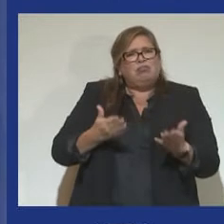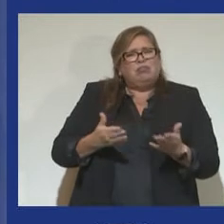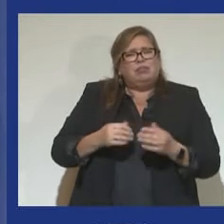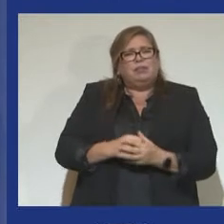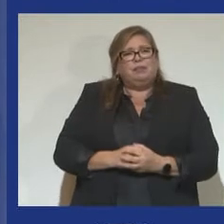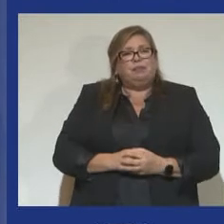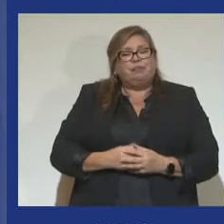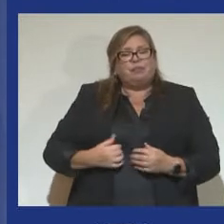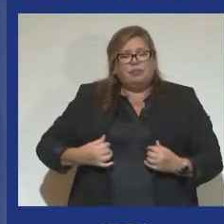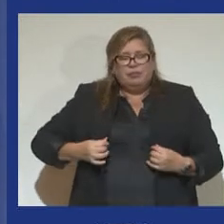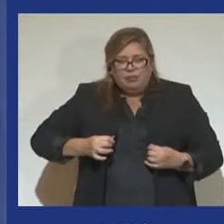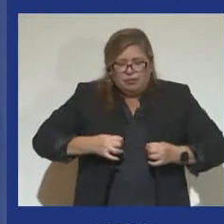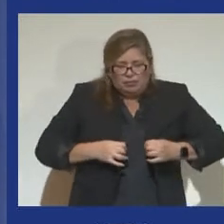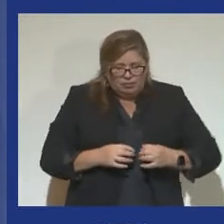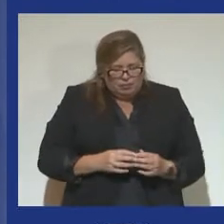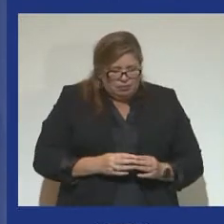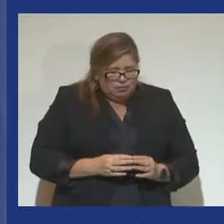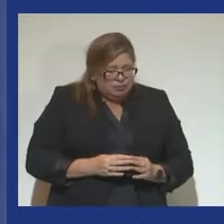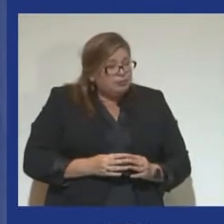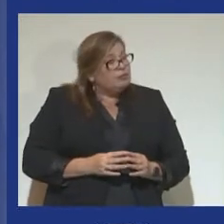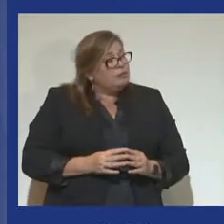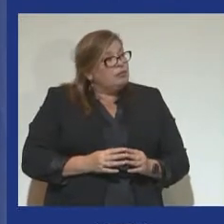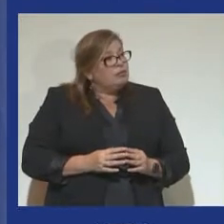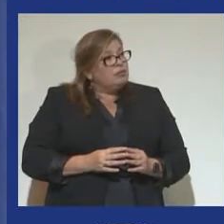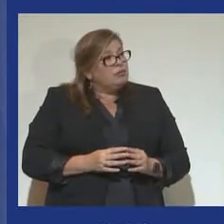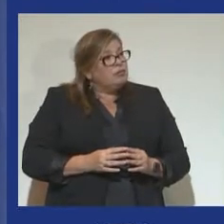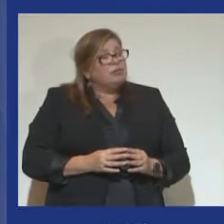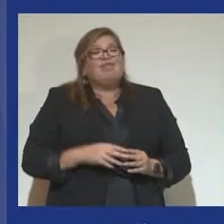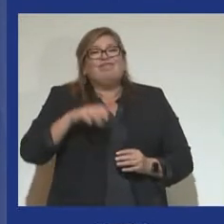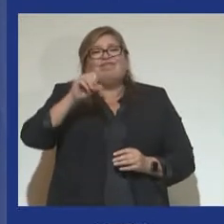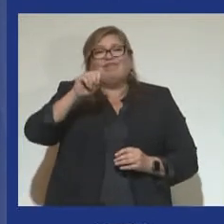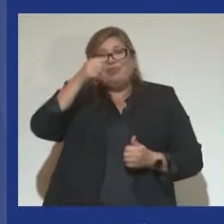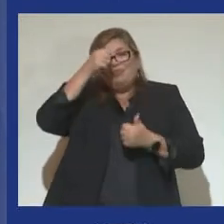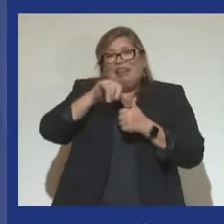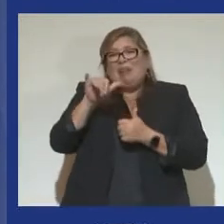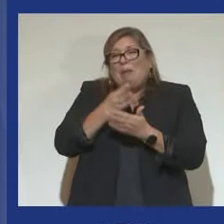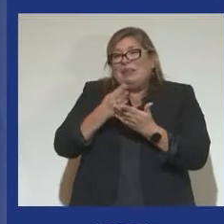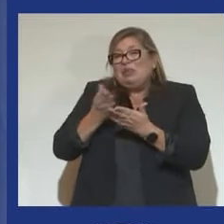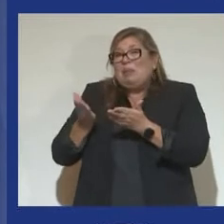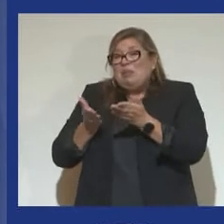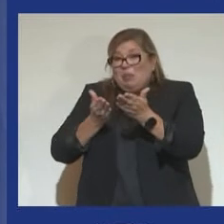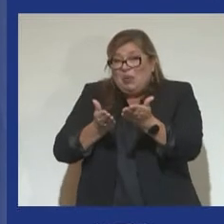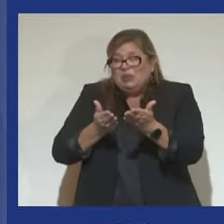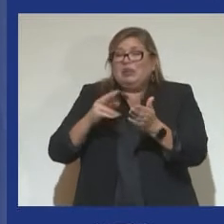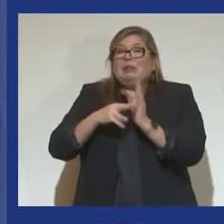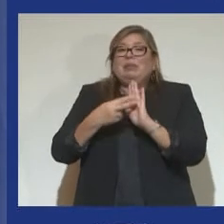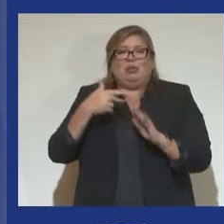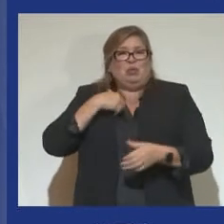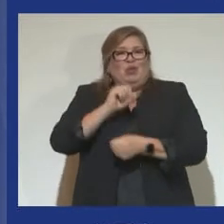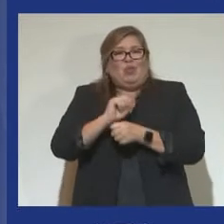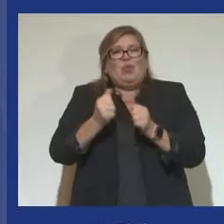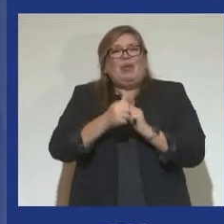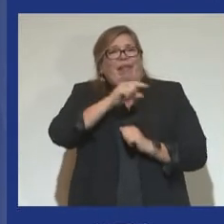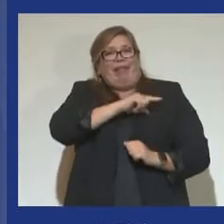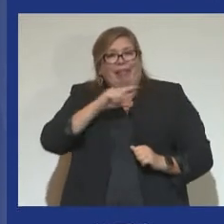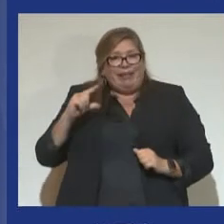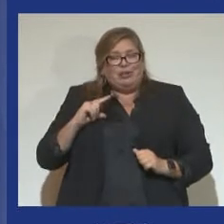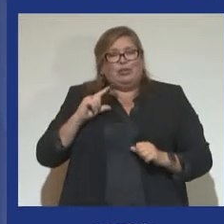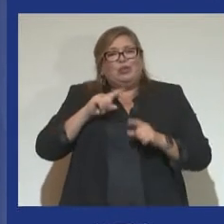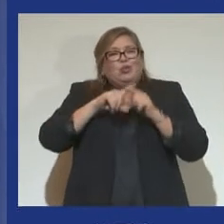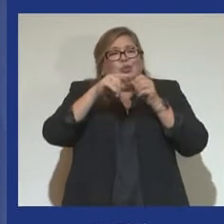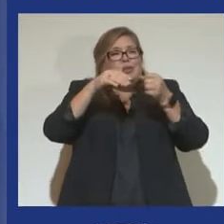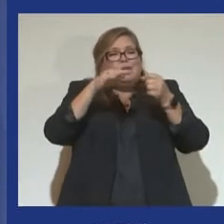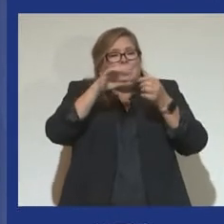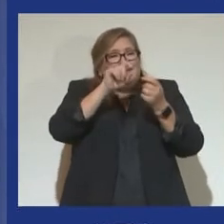quiere que tomen la legislatura vamos como ya sabe usted es una propuesta de presupuesto